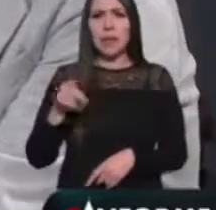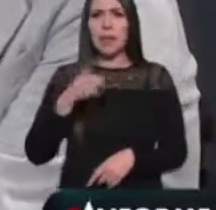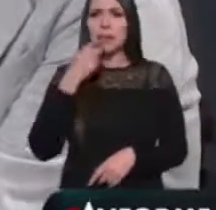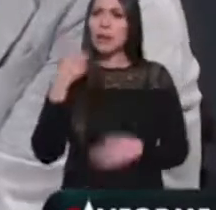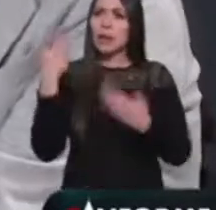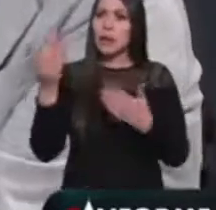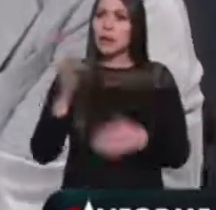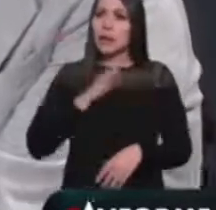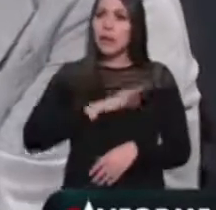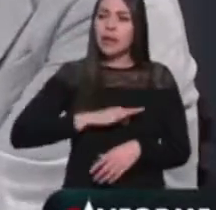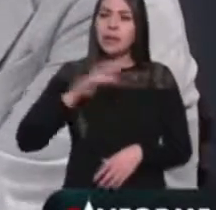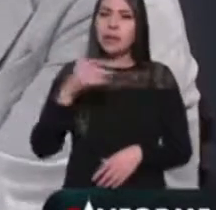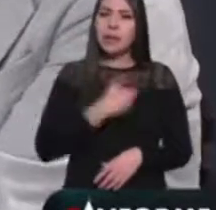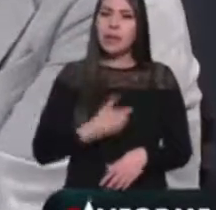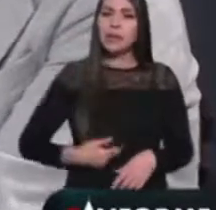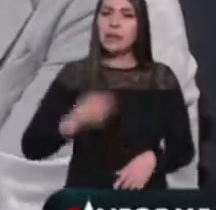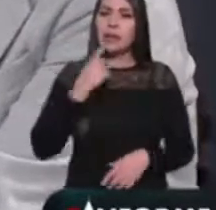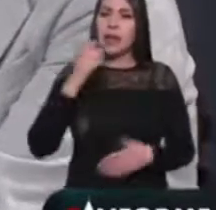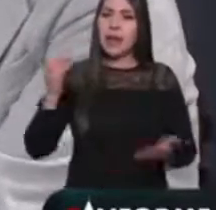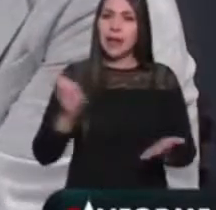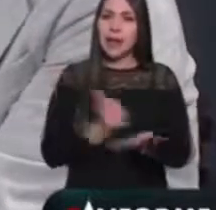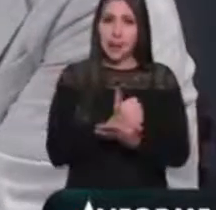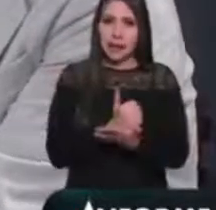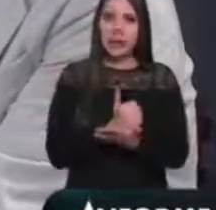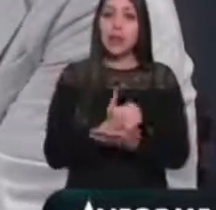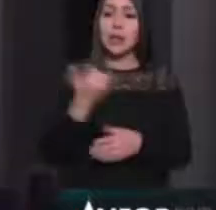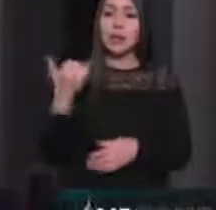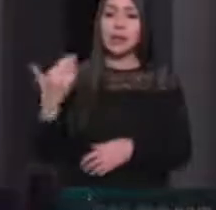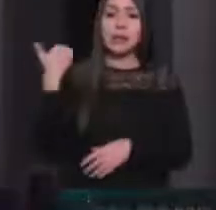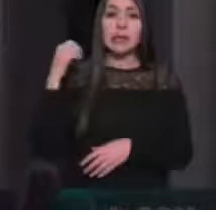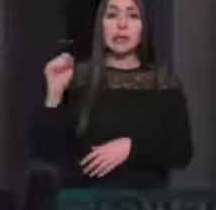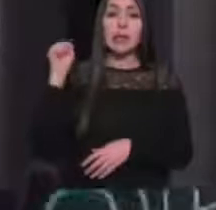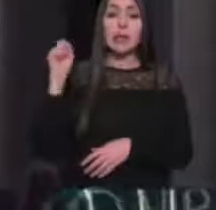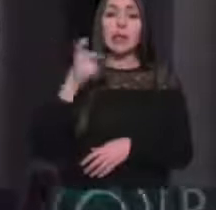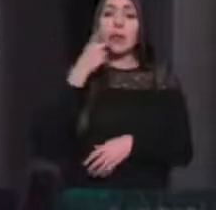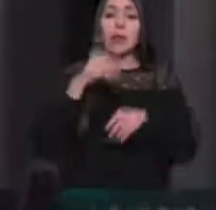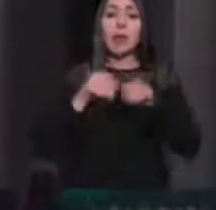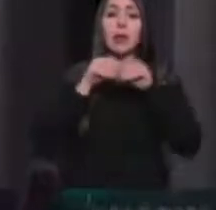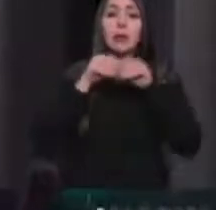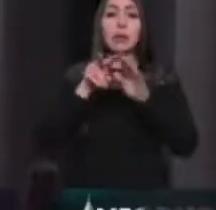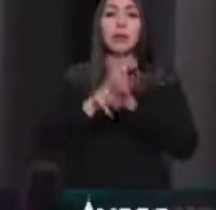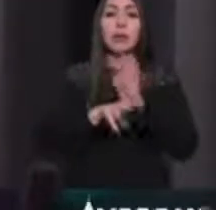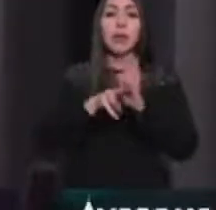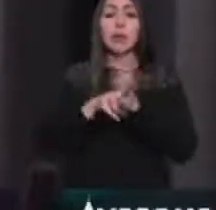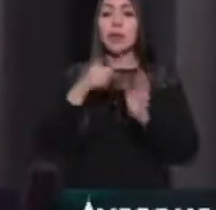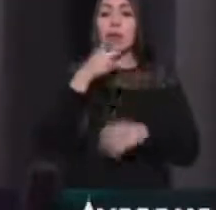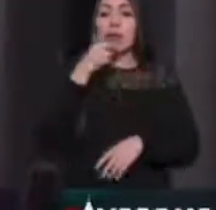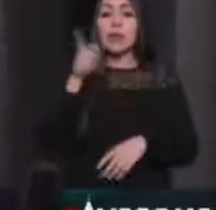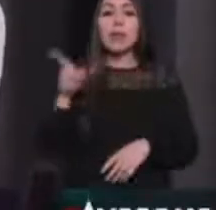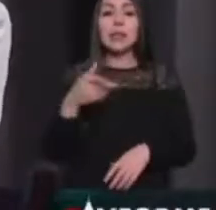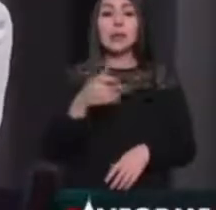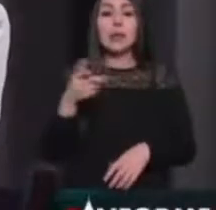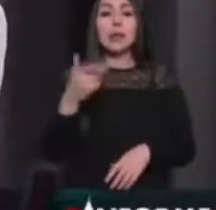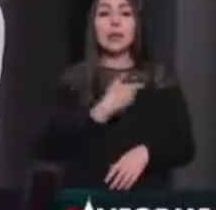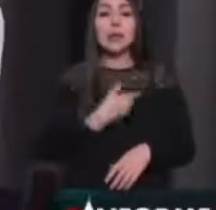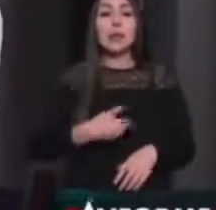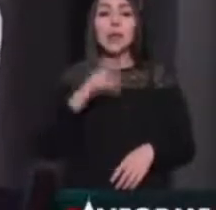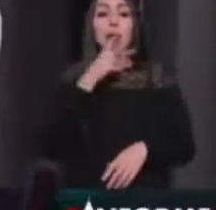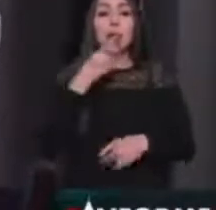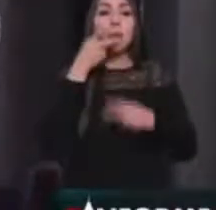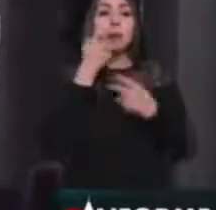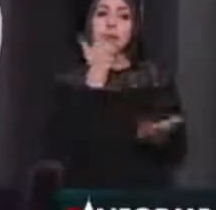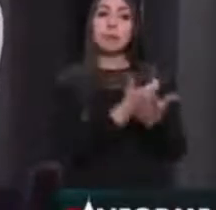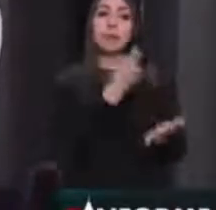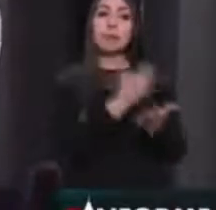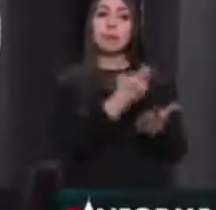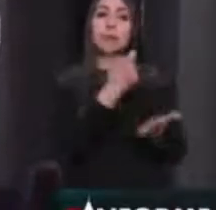López Obrador y el fin de semana lo presentan como un video en el que prácticamente amenaza al presidente y a México.